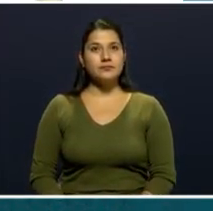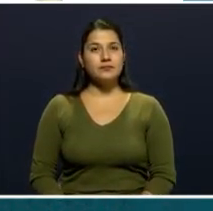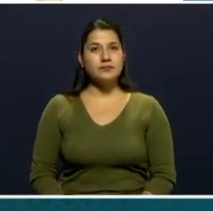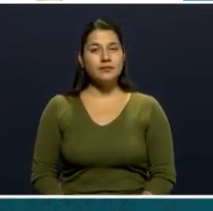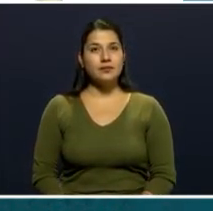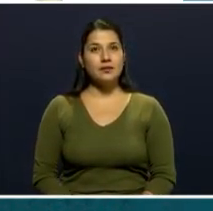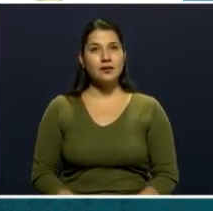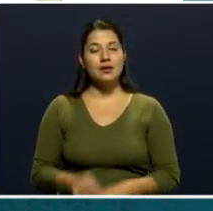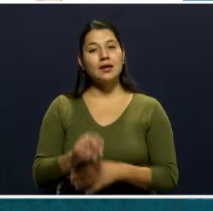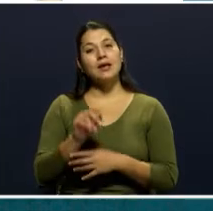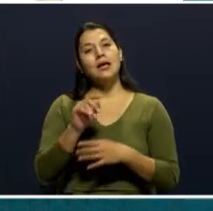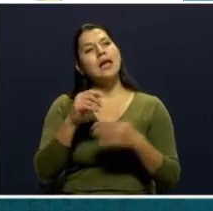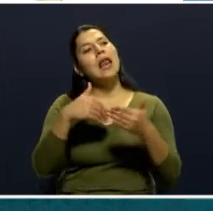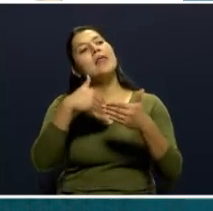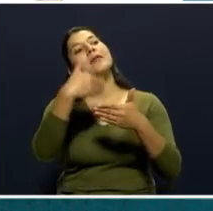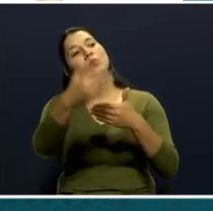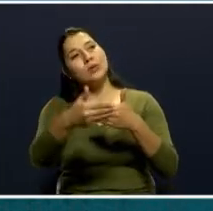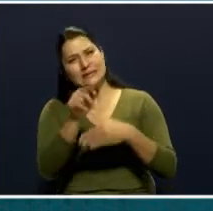en pantalla.